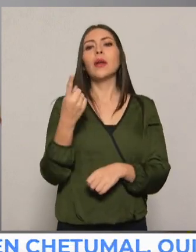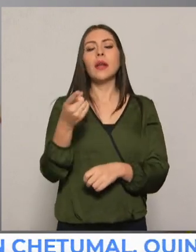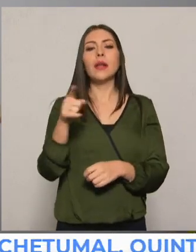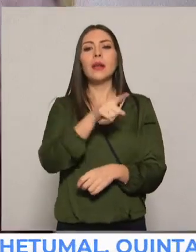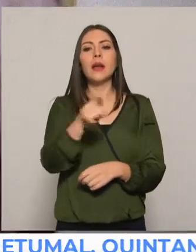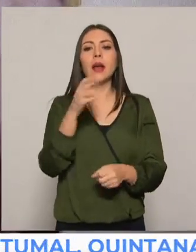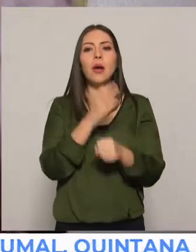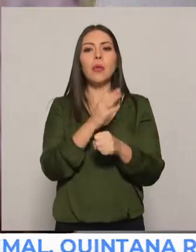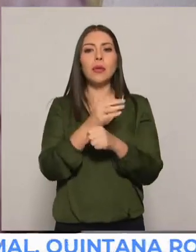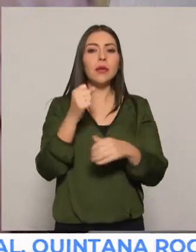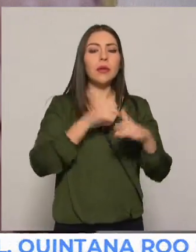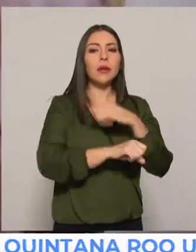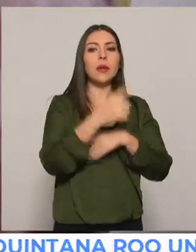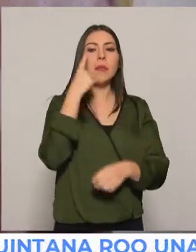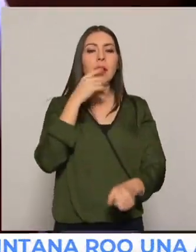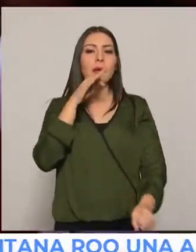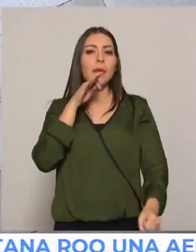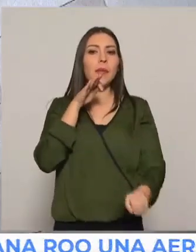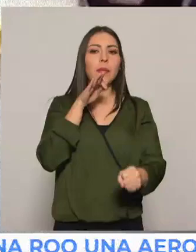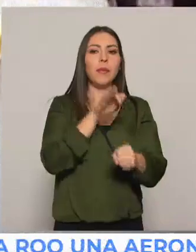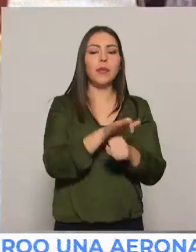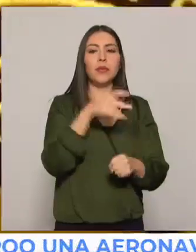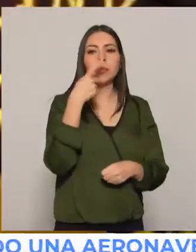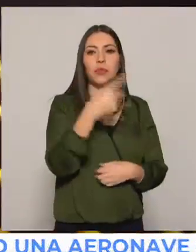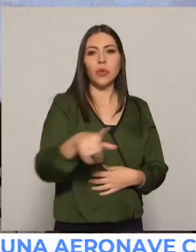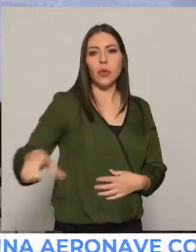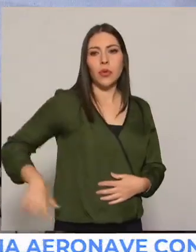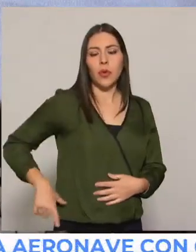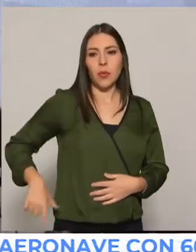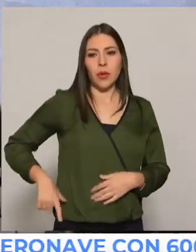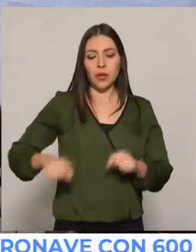defensores de derechos humanos del gobierno federal.